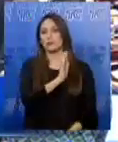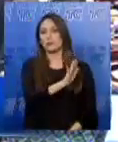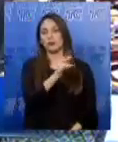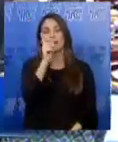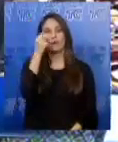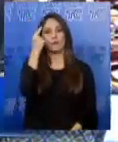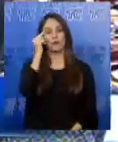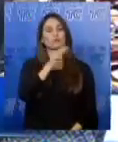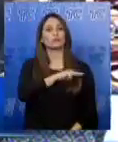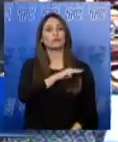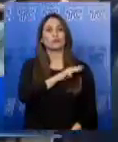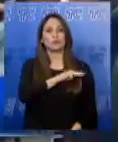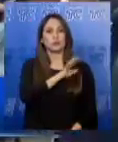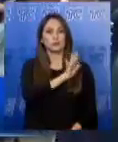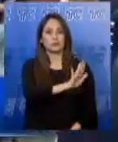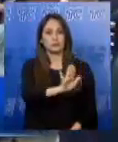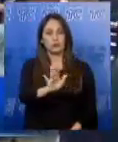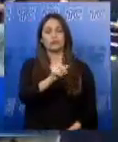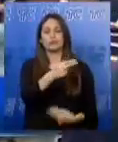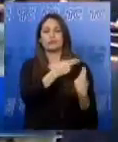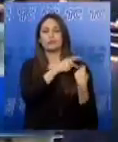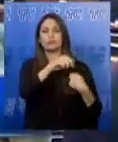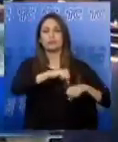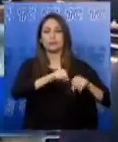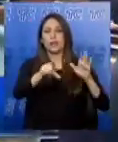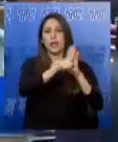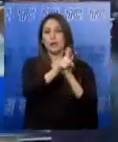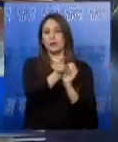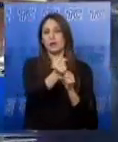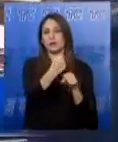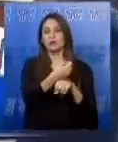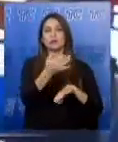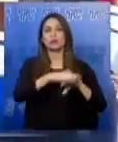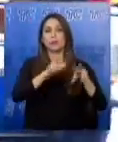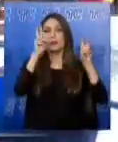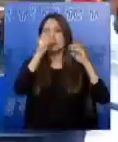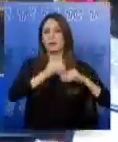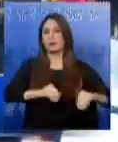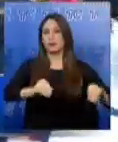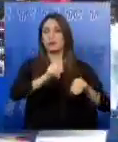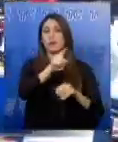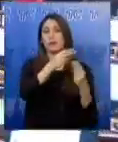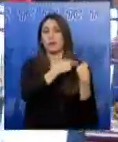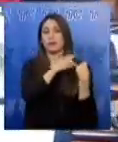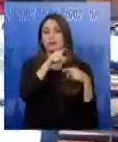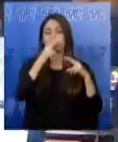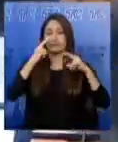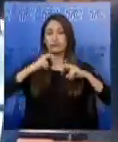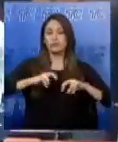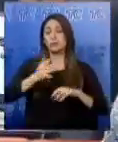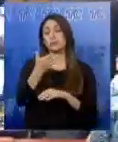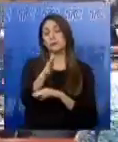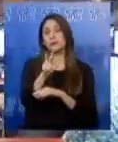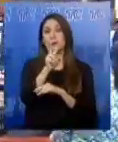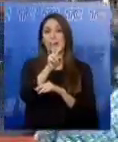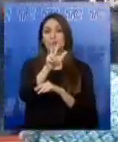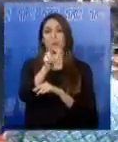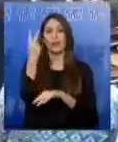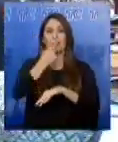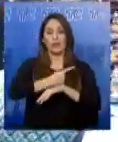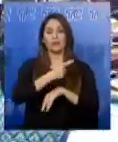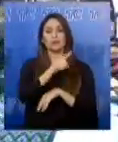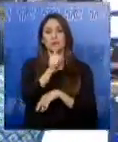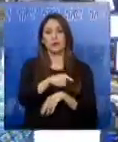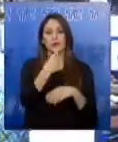Gobierno Autónomos Descentralizados quien tramite el proyecto de ley contra la especulación del suelo, que deberá ser analizado en aproximadamente 23 días de